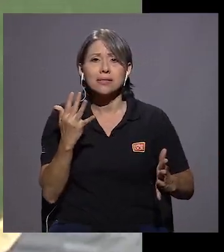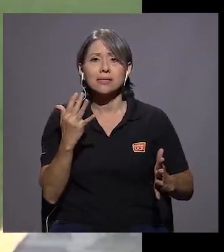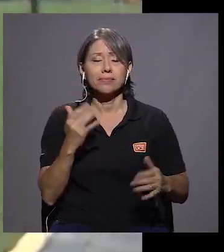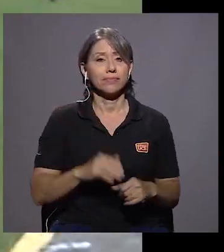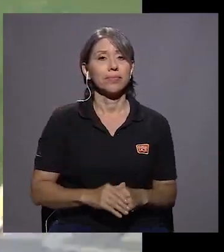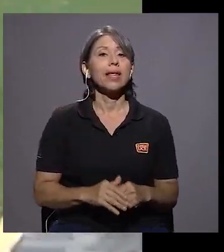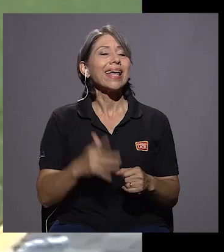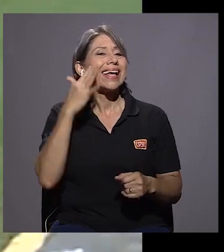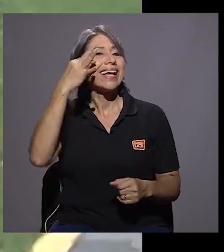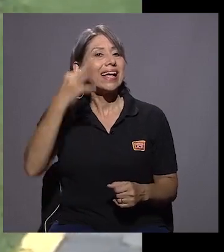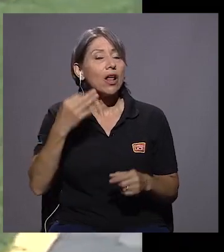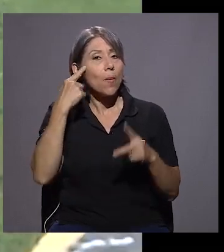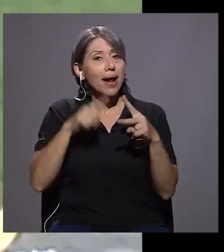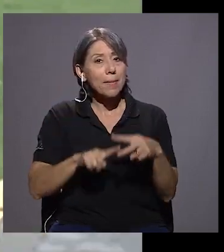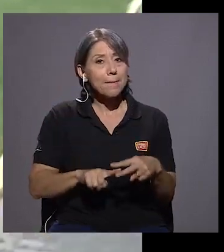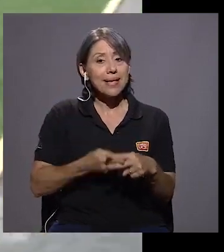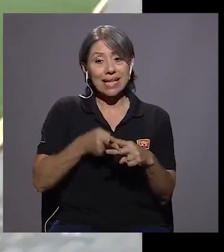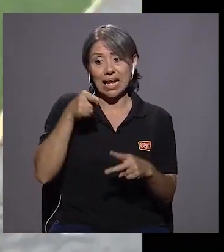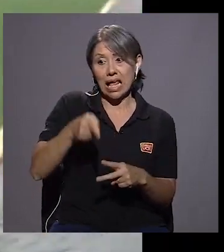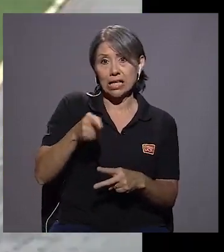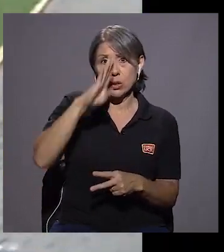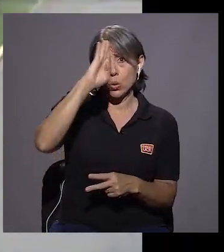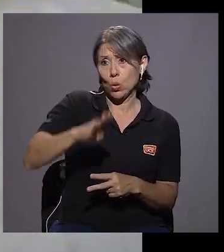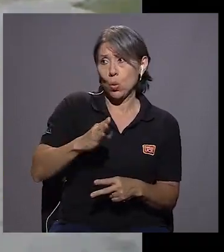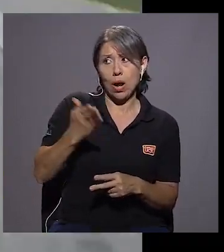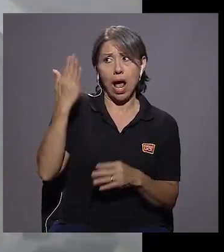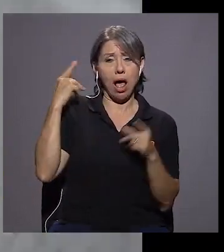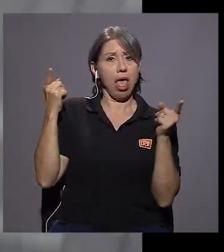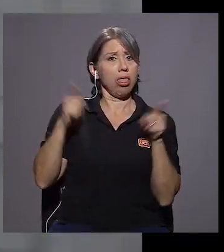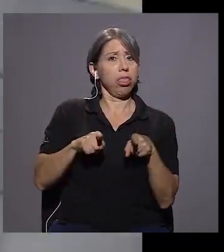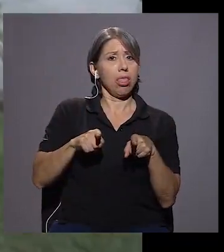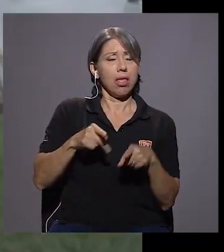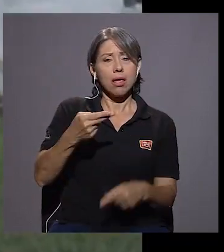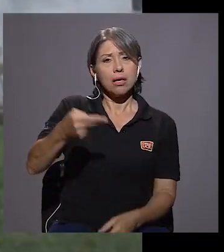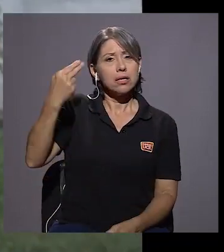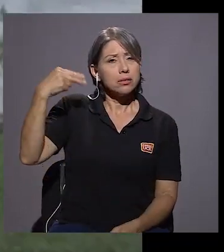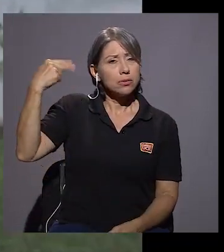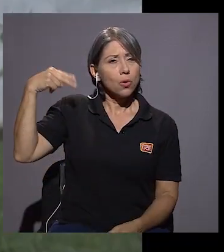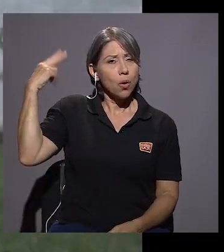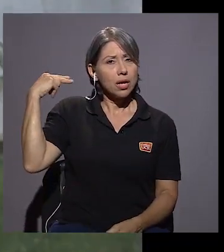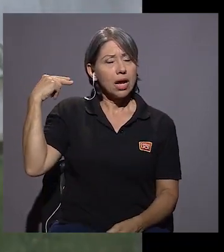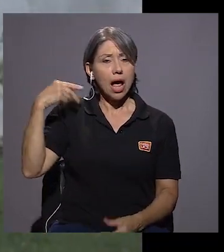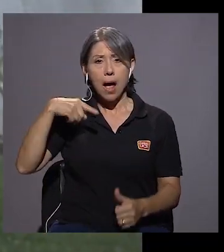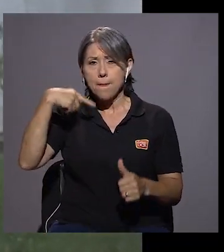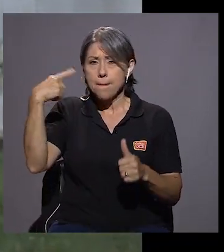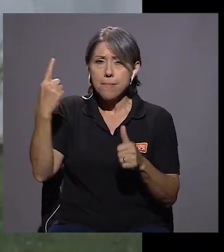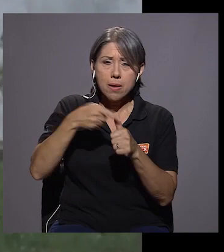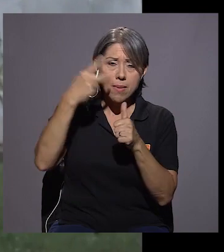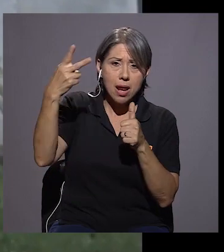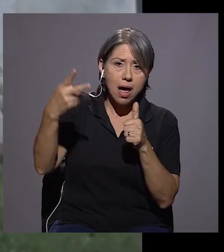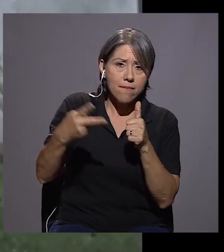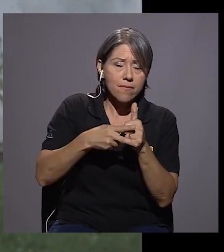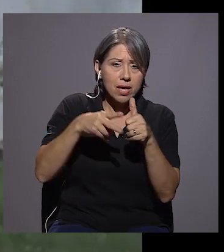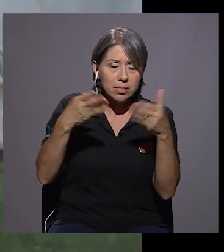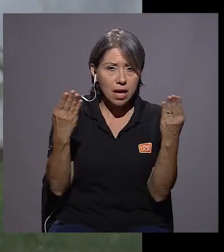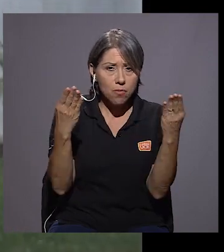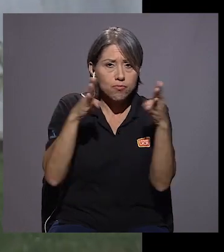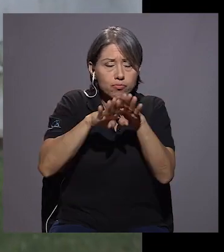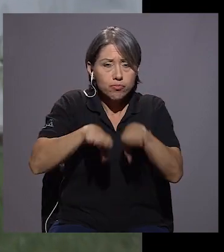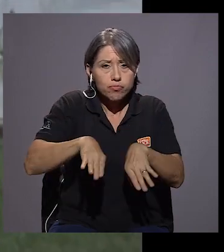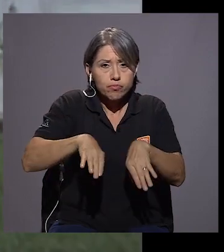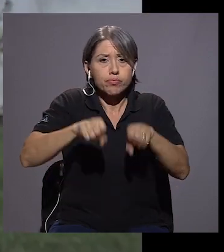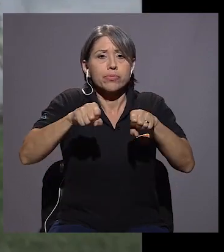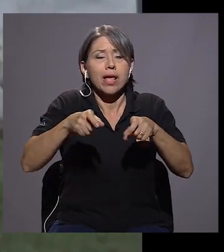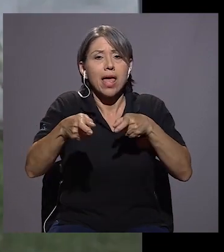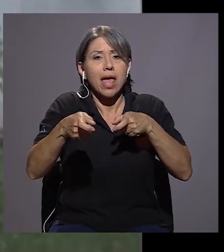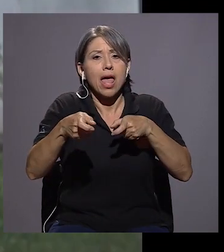Bueno, creo que para empezar, esto es histórico y es importante decirlo. Es la primer toma del nuevo